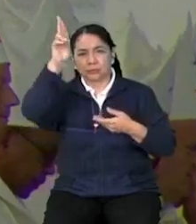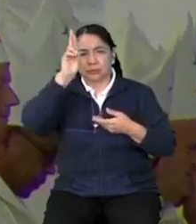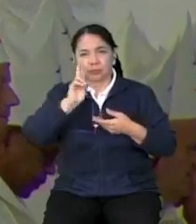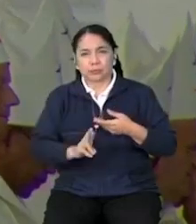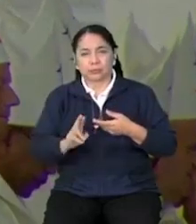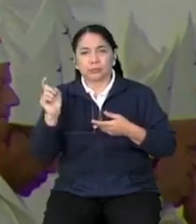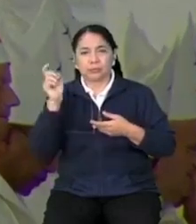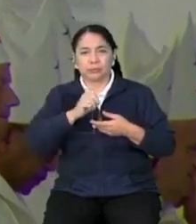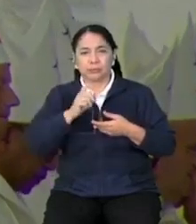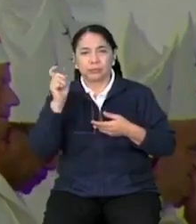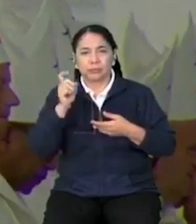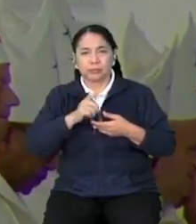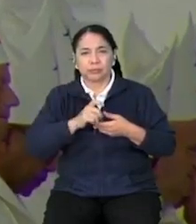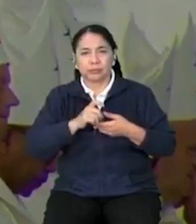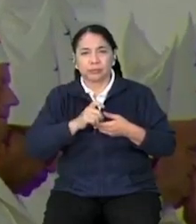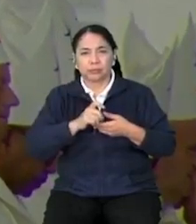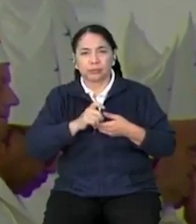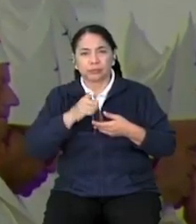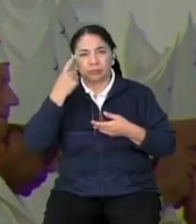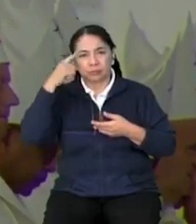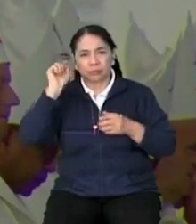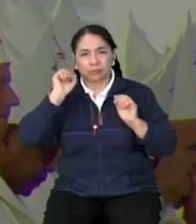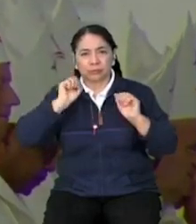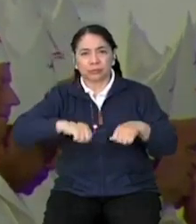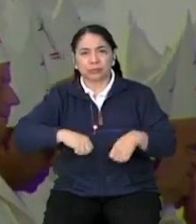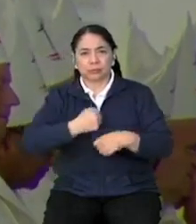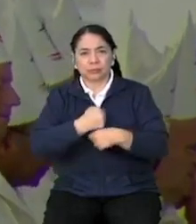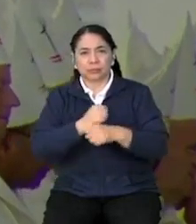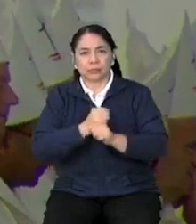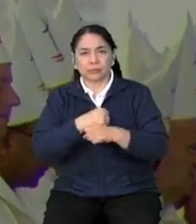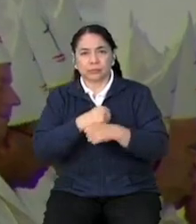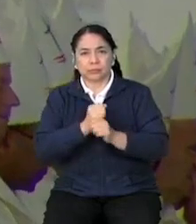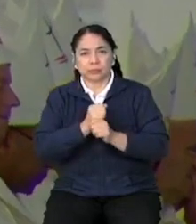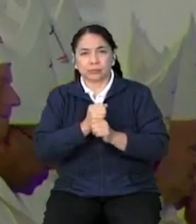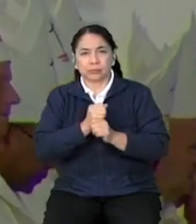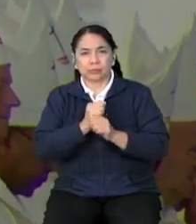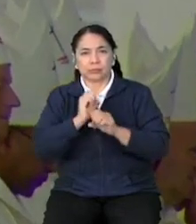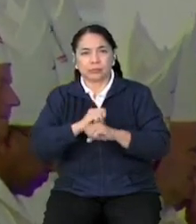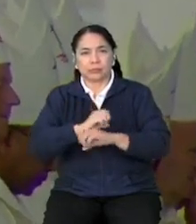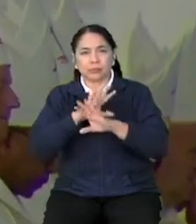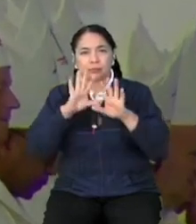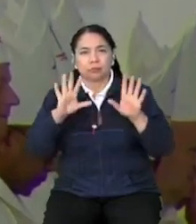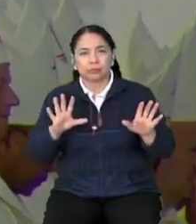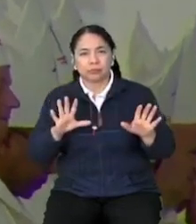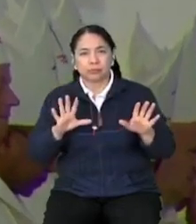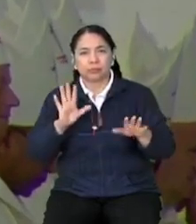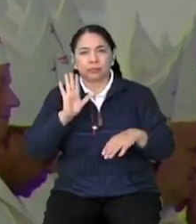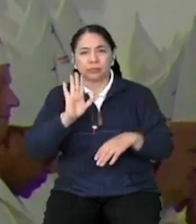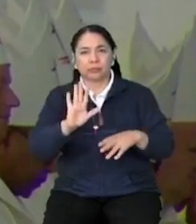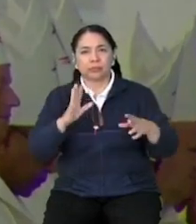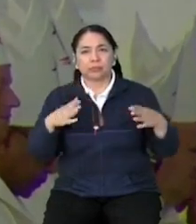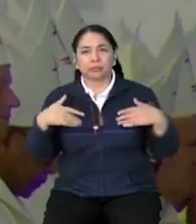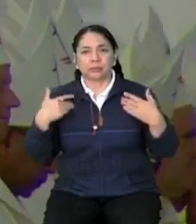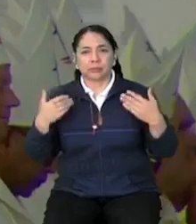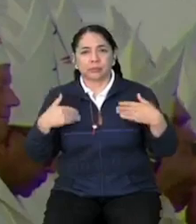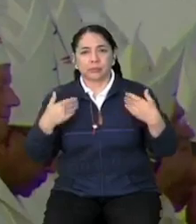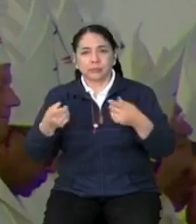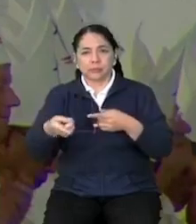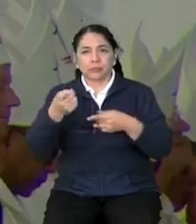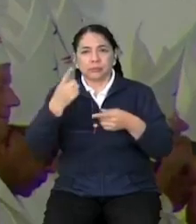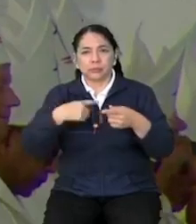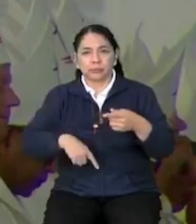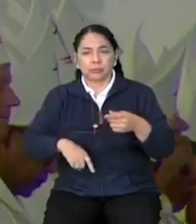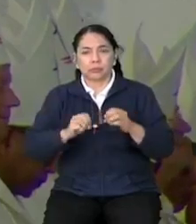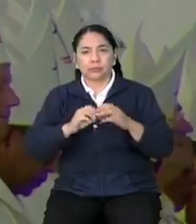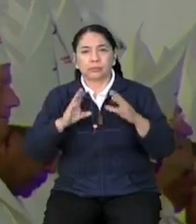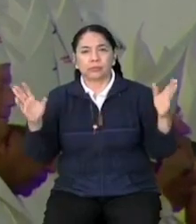los necesita para poder realizar el milagro de que su alegría llegue a muchos de